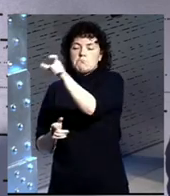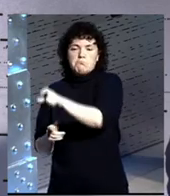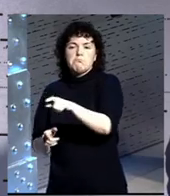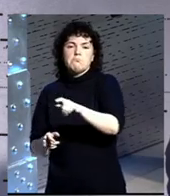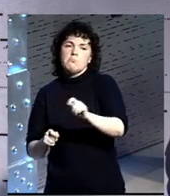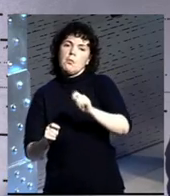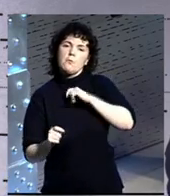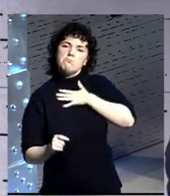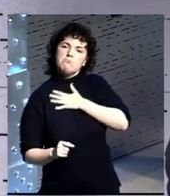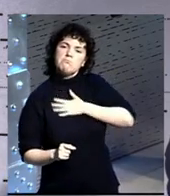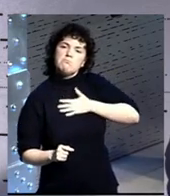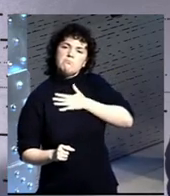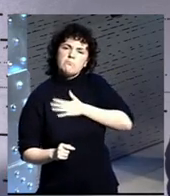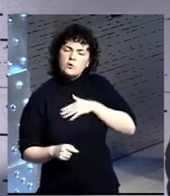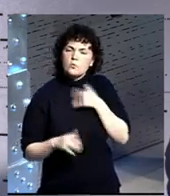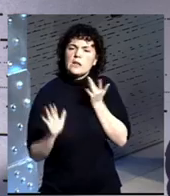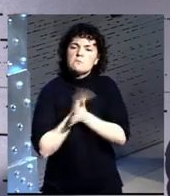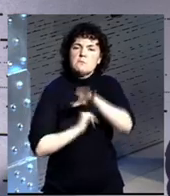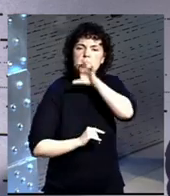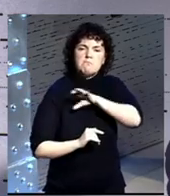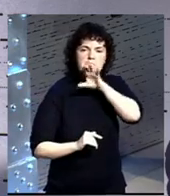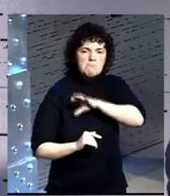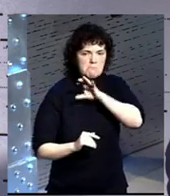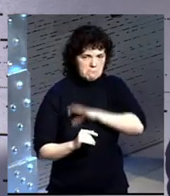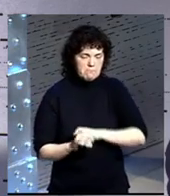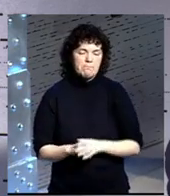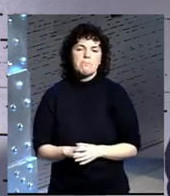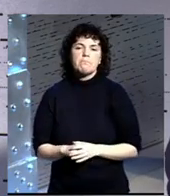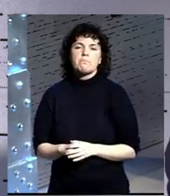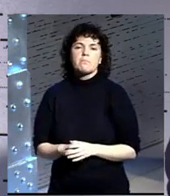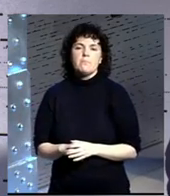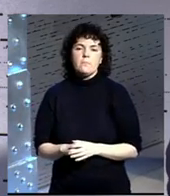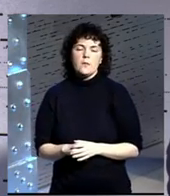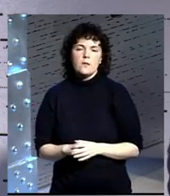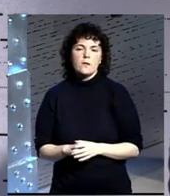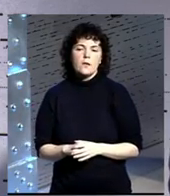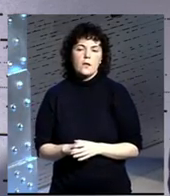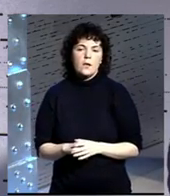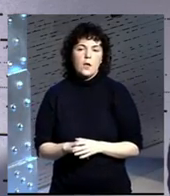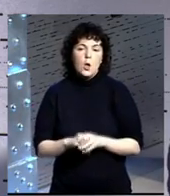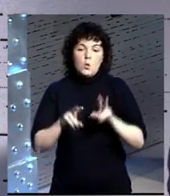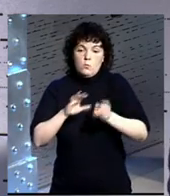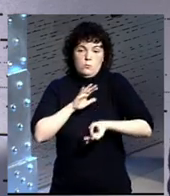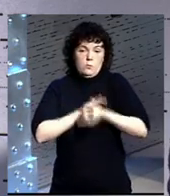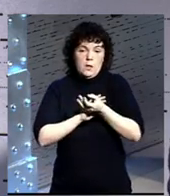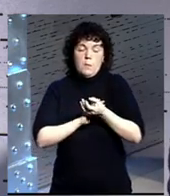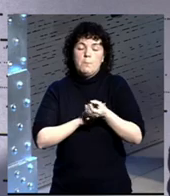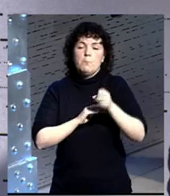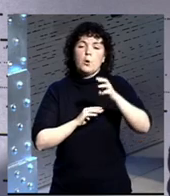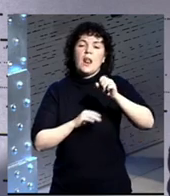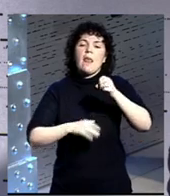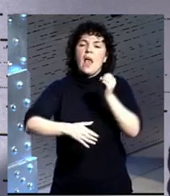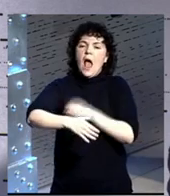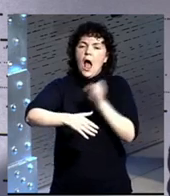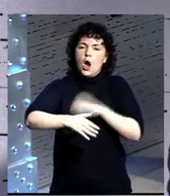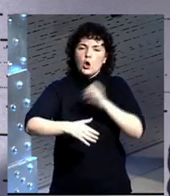para los clientes. Puedo contar una anécdota interesante y es, bueno, pues el nuevo portal de ahorro que hemos lanzado, ¿no?, que llamamos